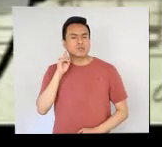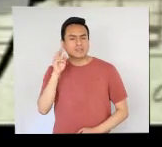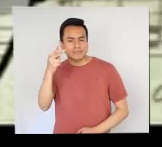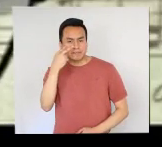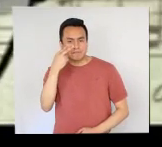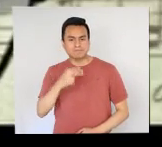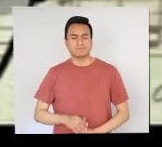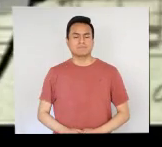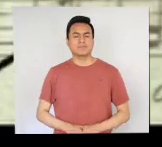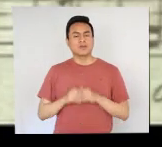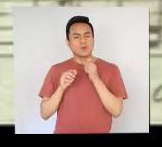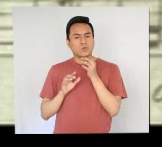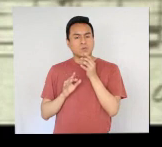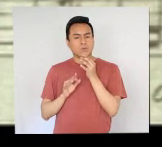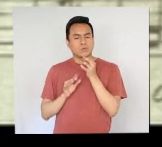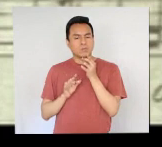¿Sabes qué suena así?